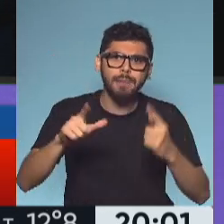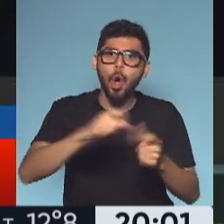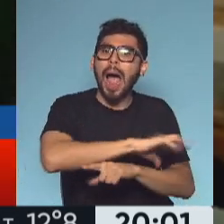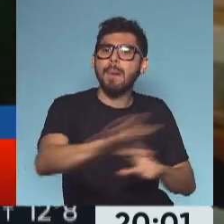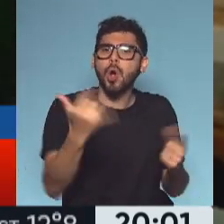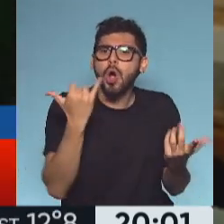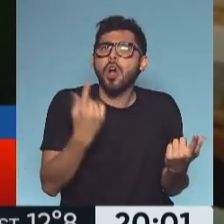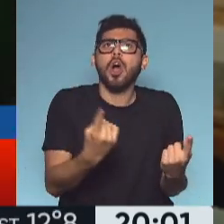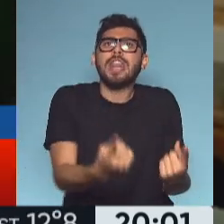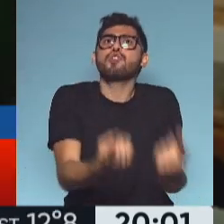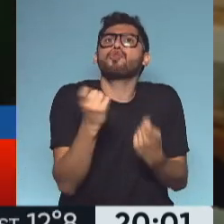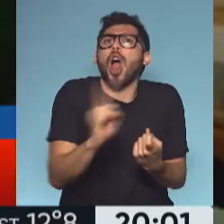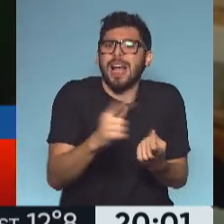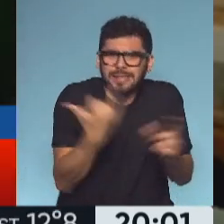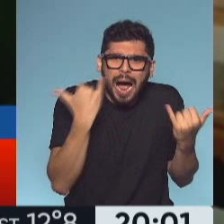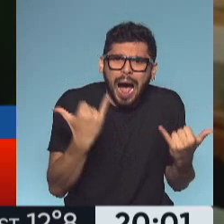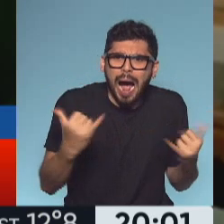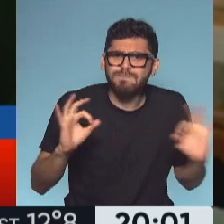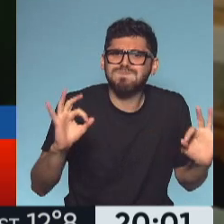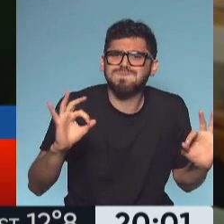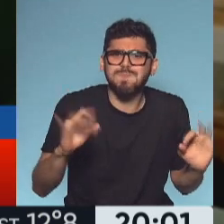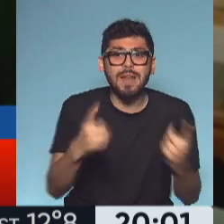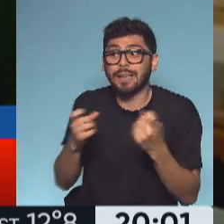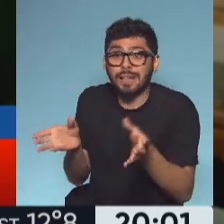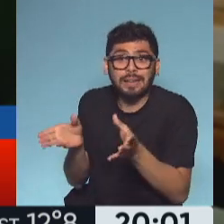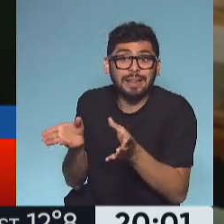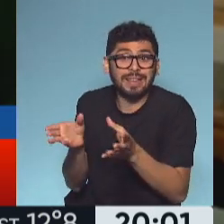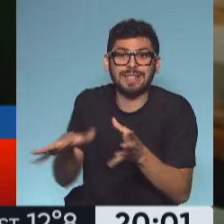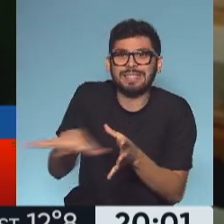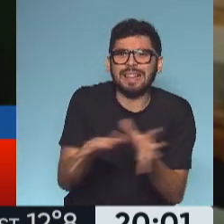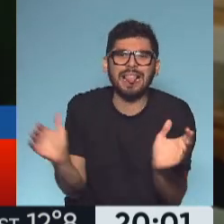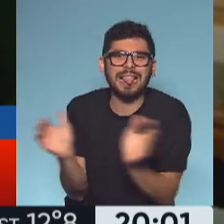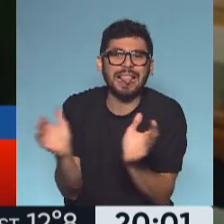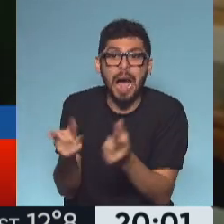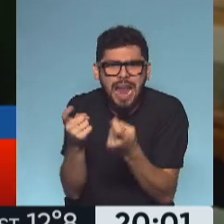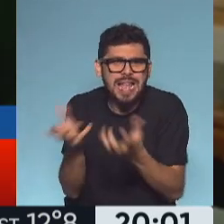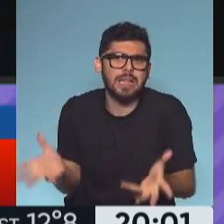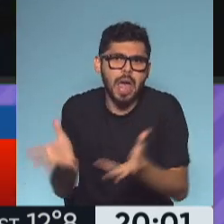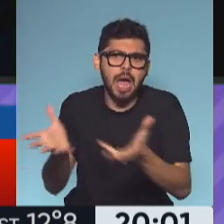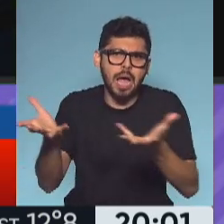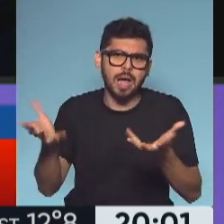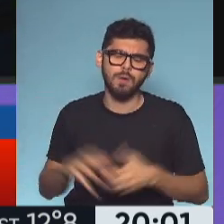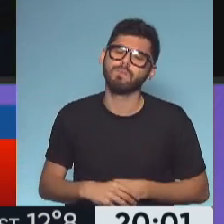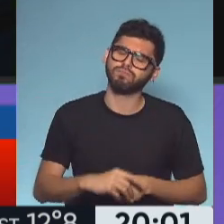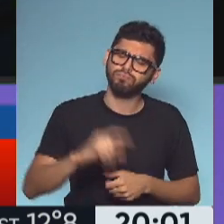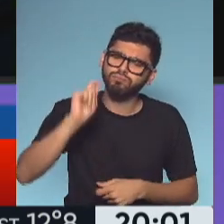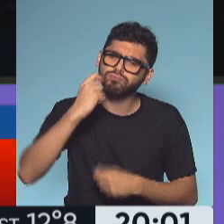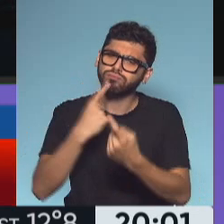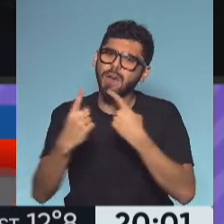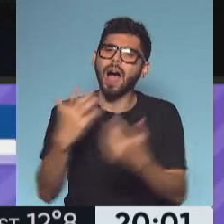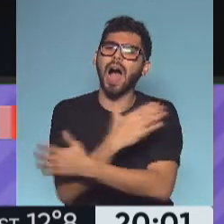Lo que necesita es darle una mano a los pequeños y medianos productores, claro, a las economías regionales. Claro, claro. El gusto de siempre, Pedro. Un gran